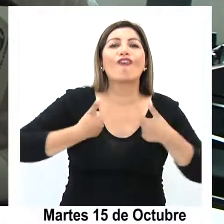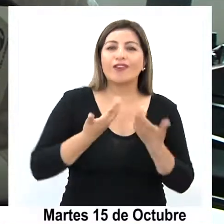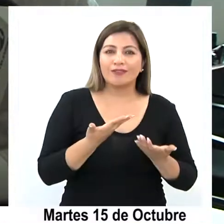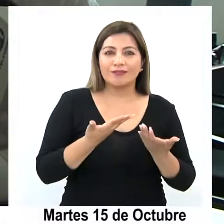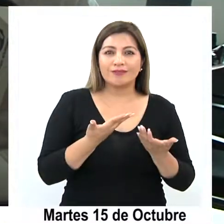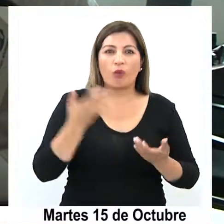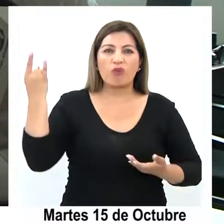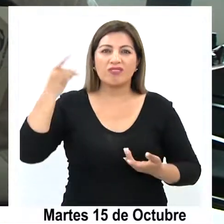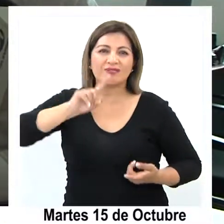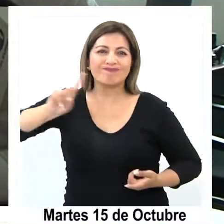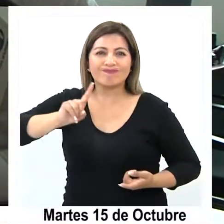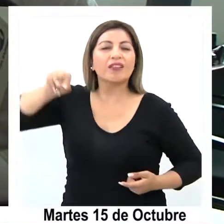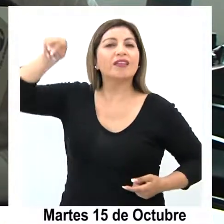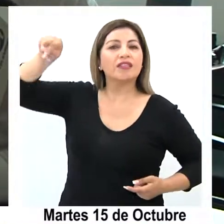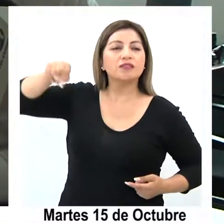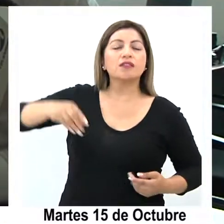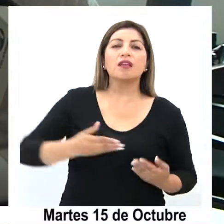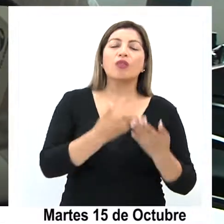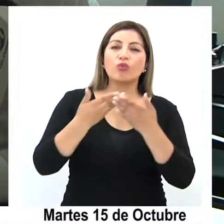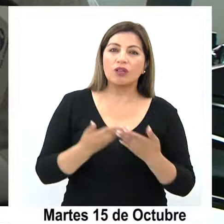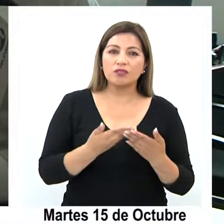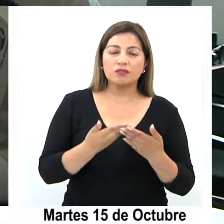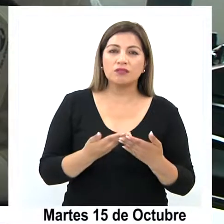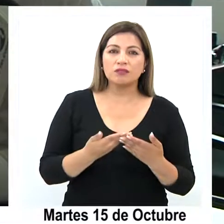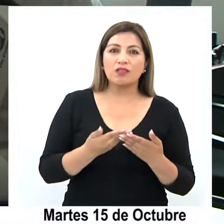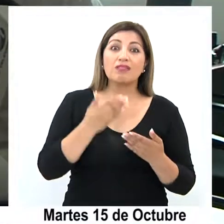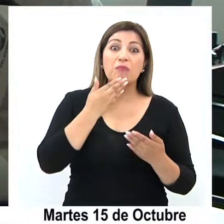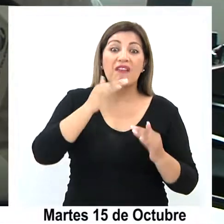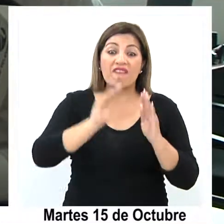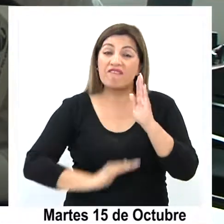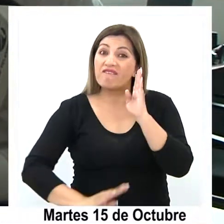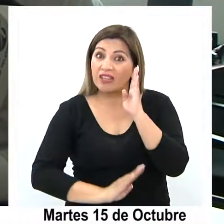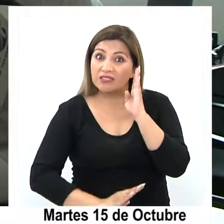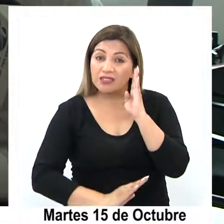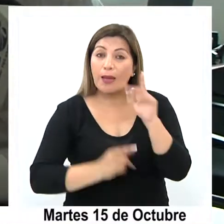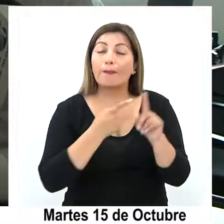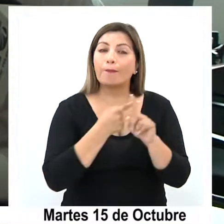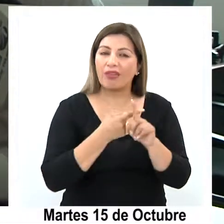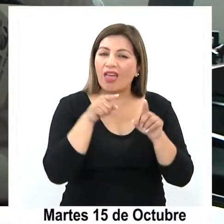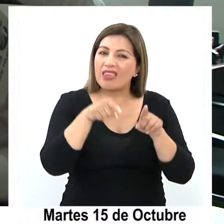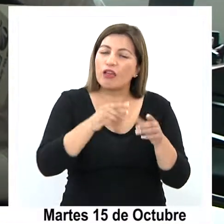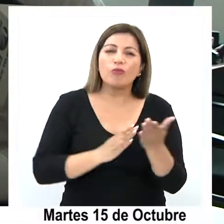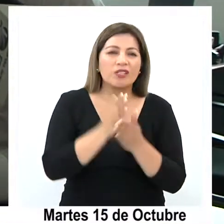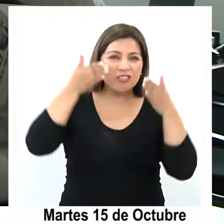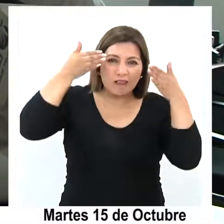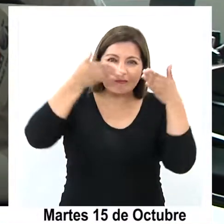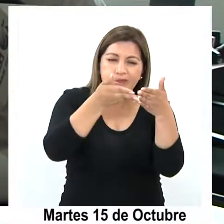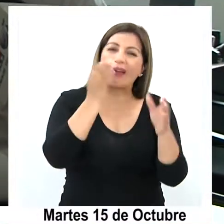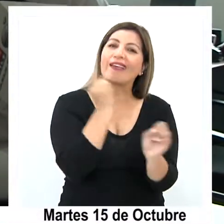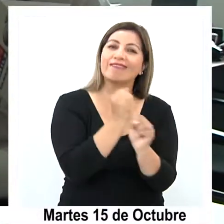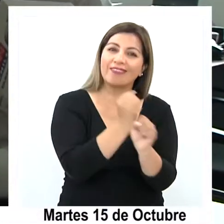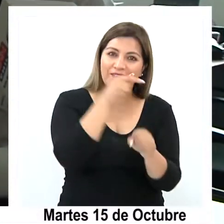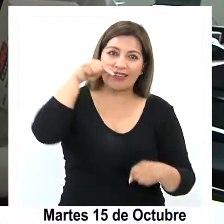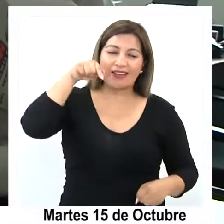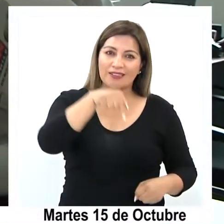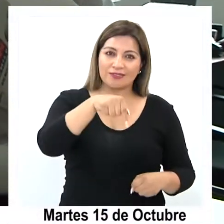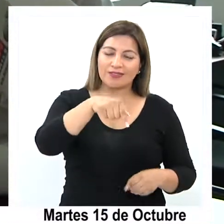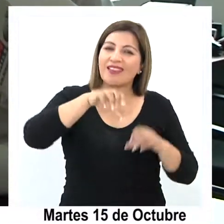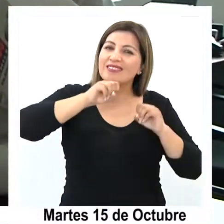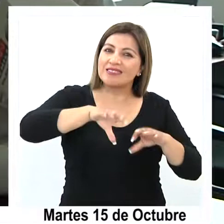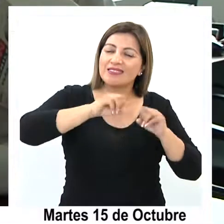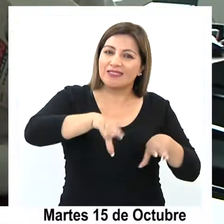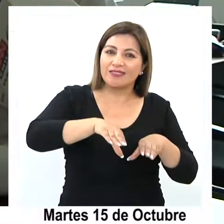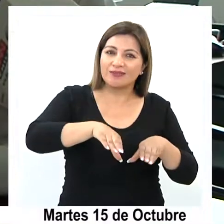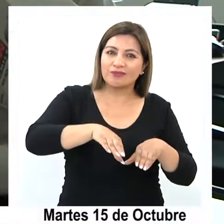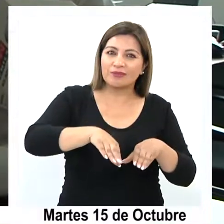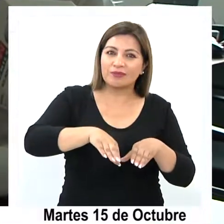jóvenes. Estamos hablando de educación incluso pre-básica, básica y media. Ahí es donde se empieza a instalar el